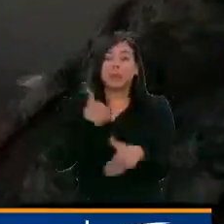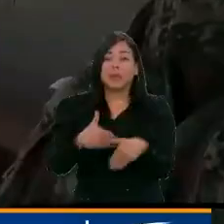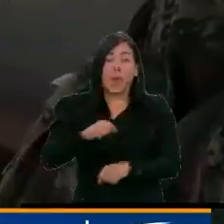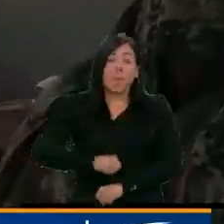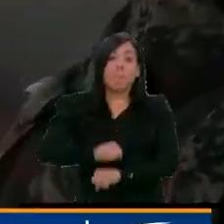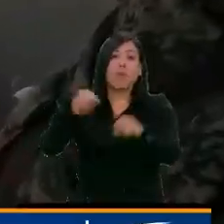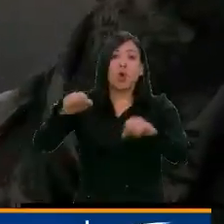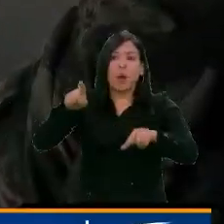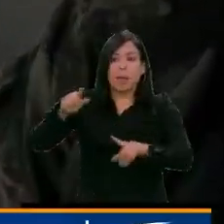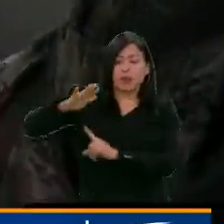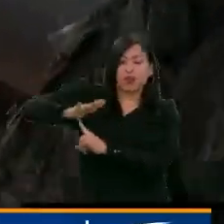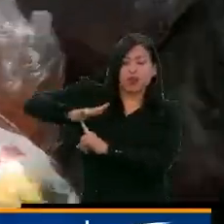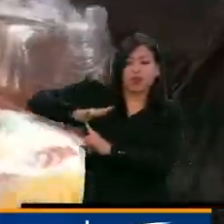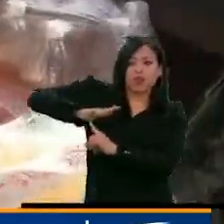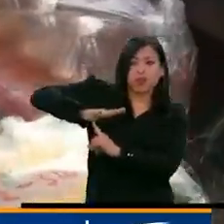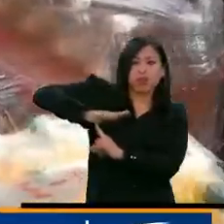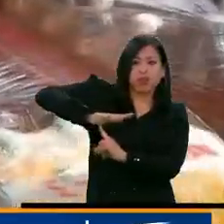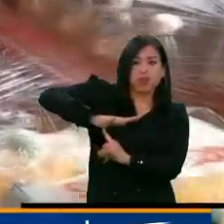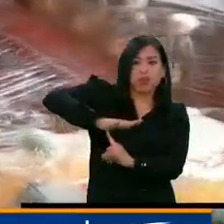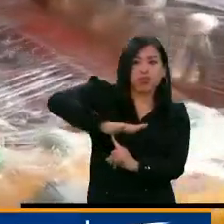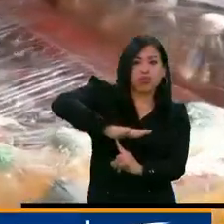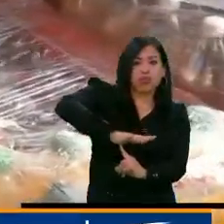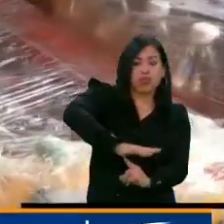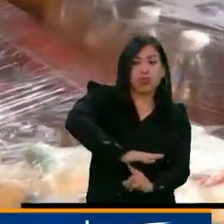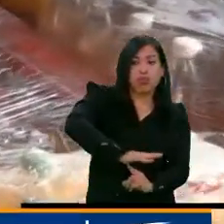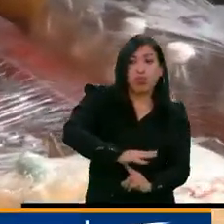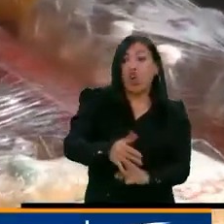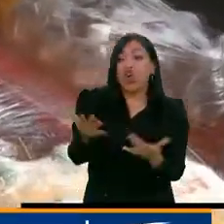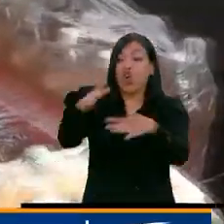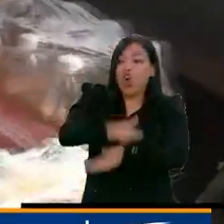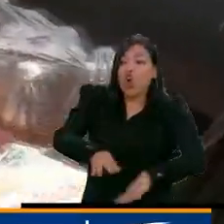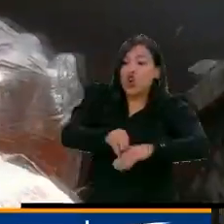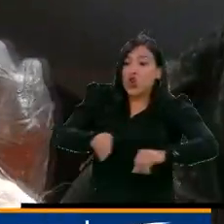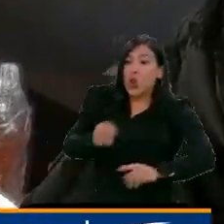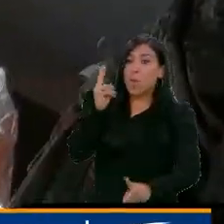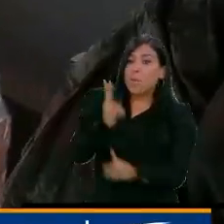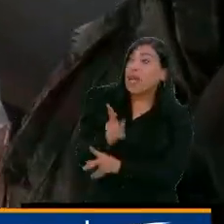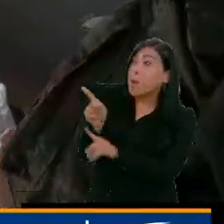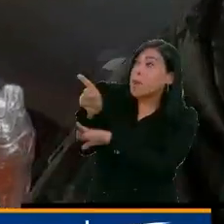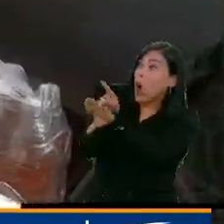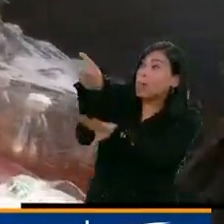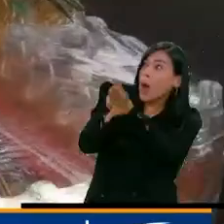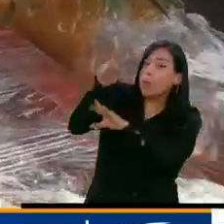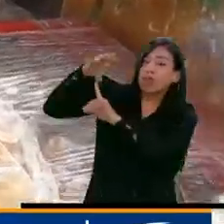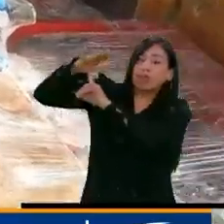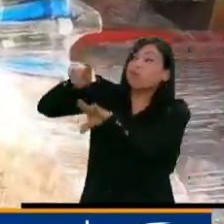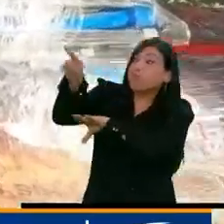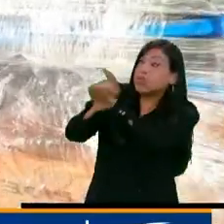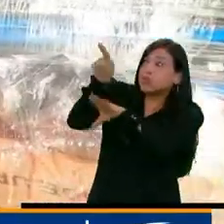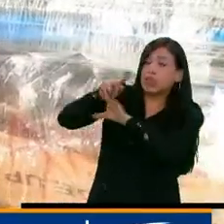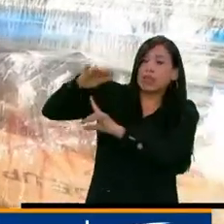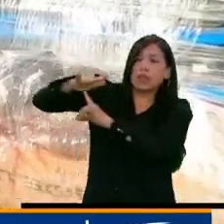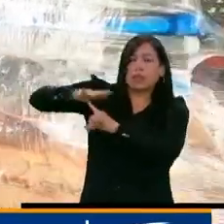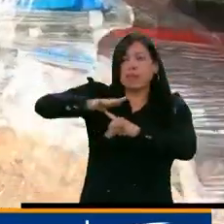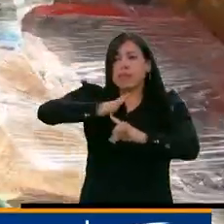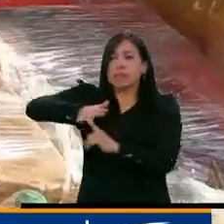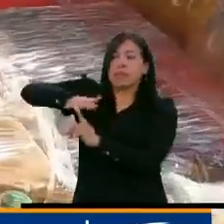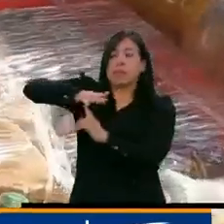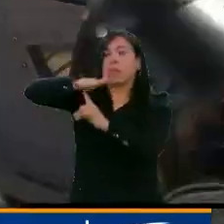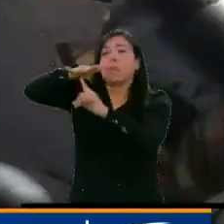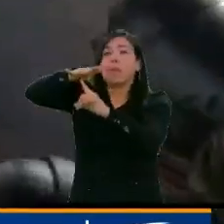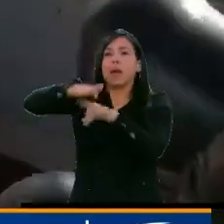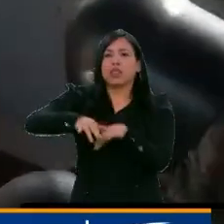pero al intentar acceder a la zona desde tierra, fueron atacados por grupos ilegales que buscaban derribar la aeronave. Los operadores de